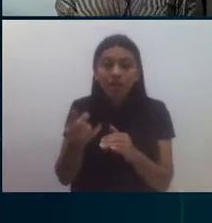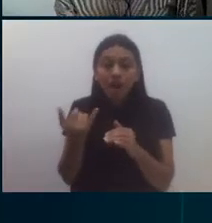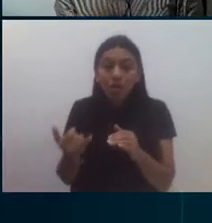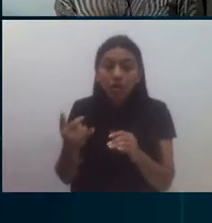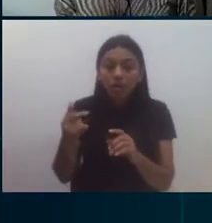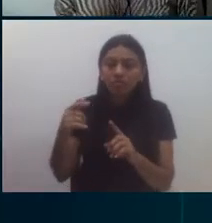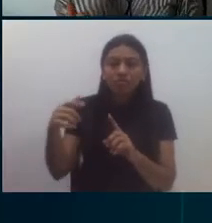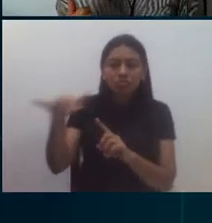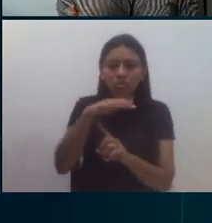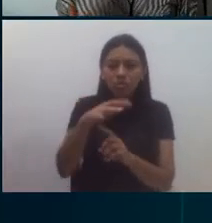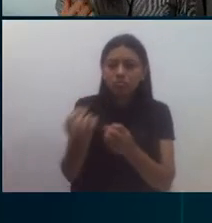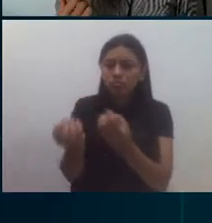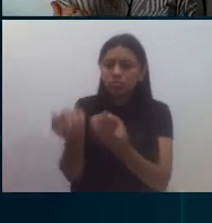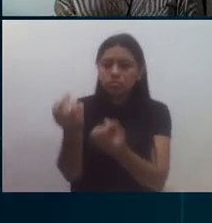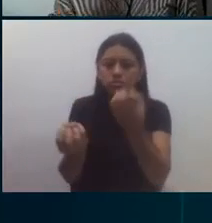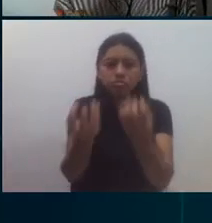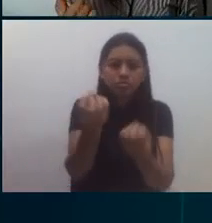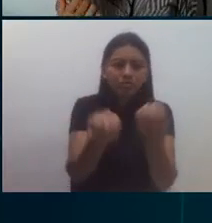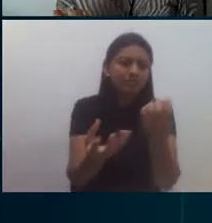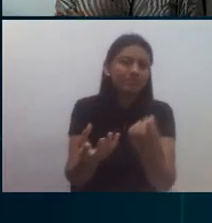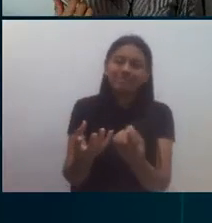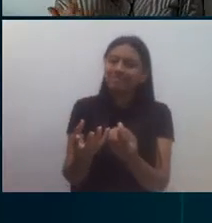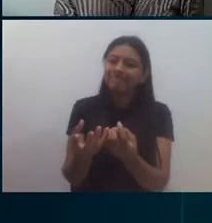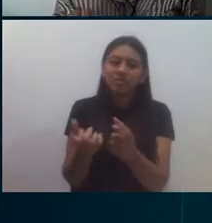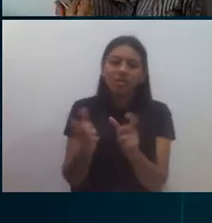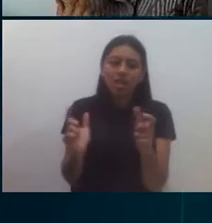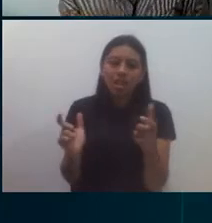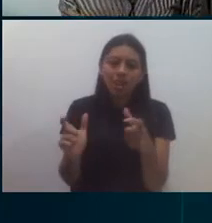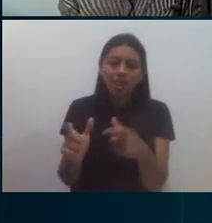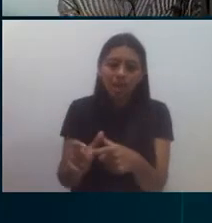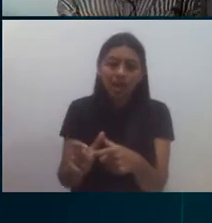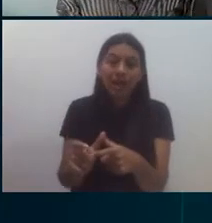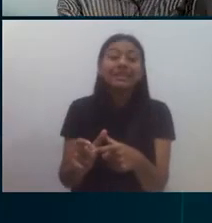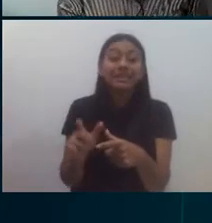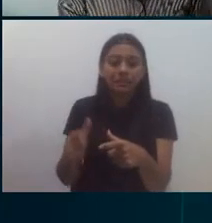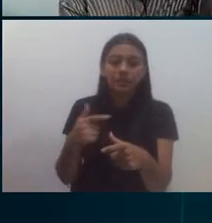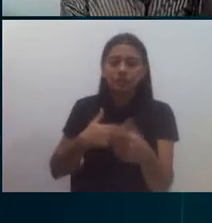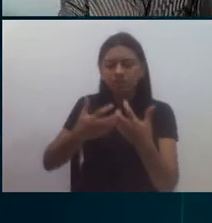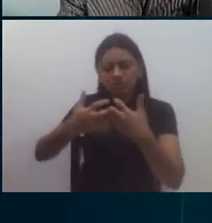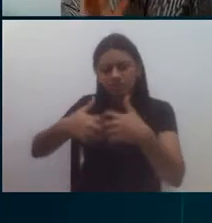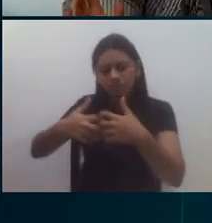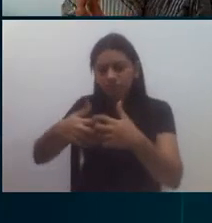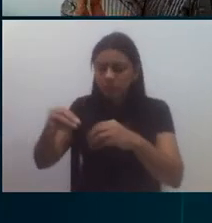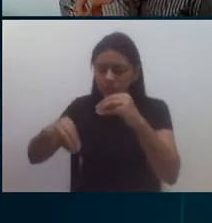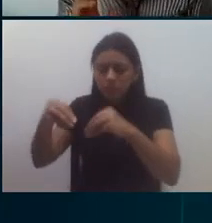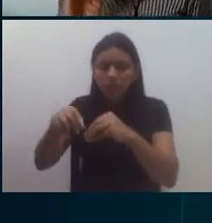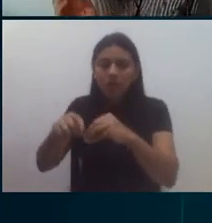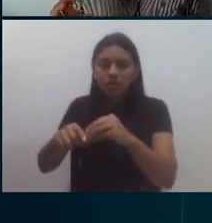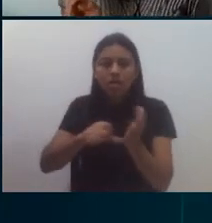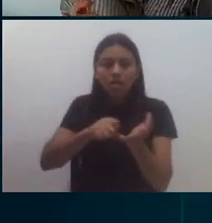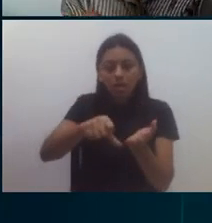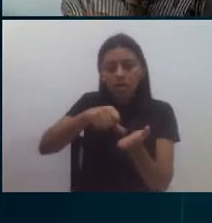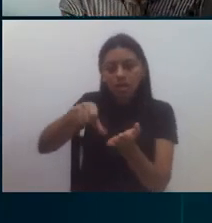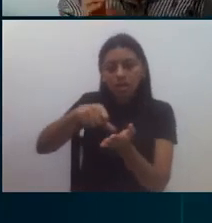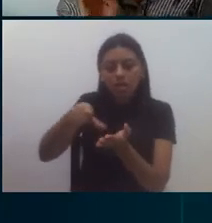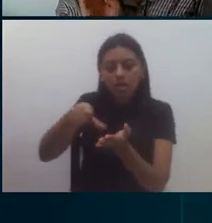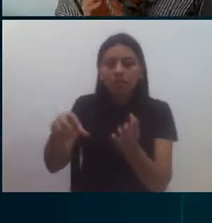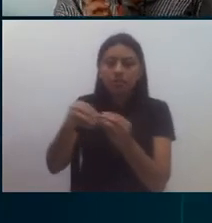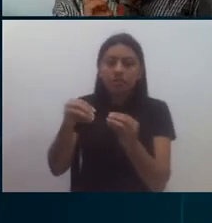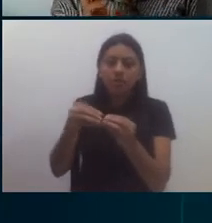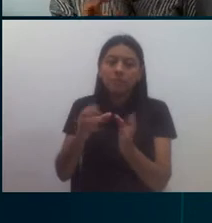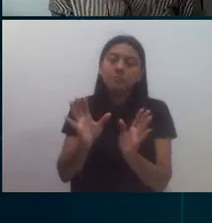gran escala, lo que nos puede incrementar el costo de producción del biodiesel. Entonces, por este lado podría